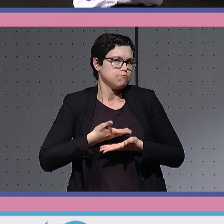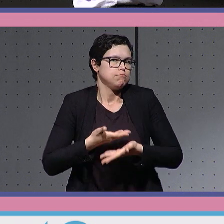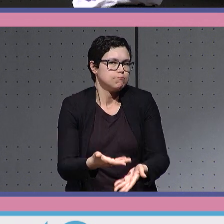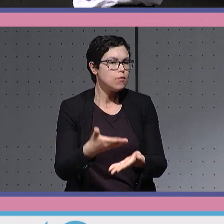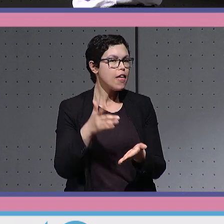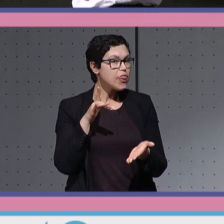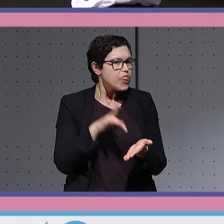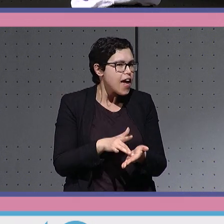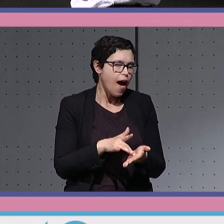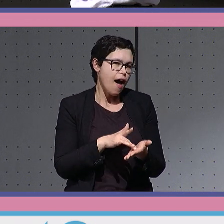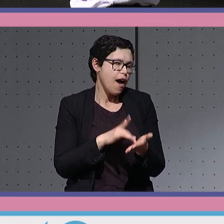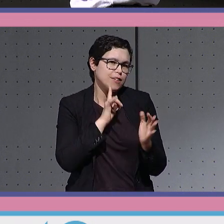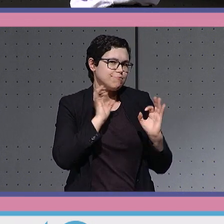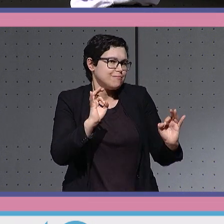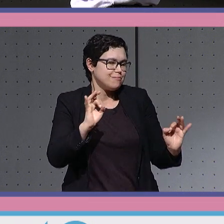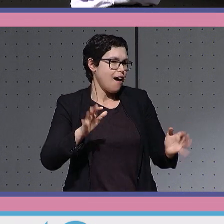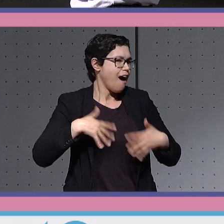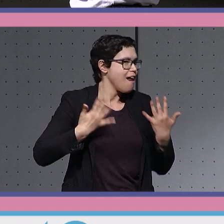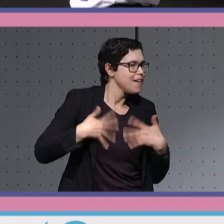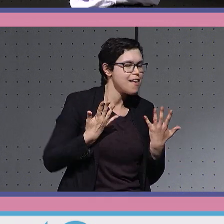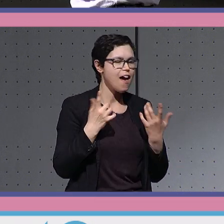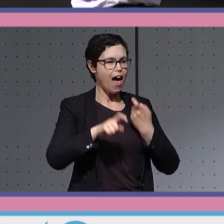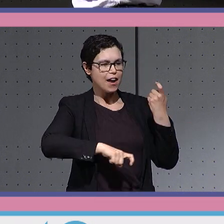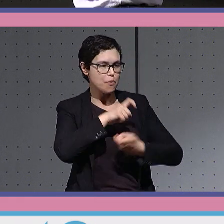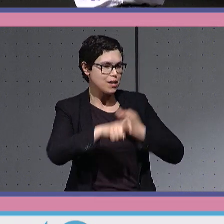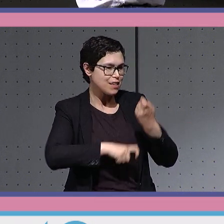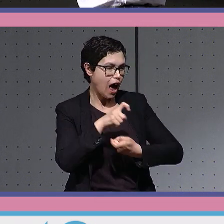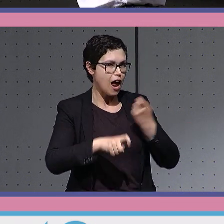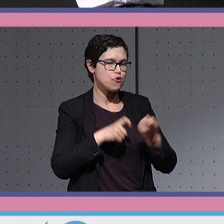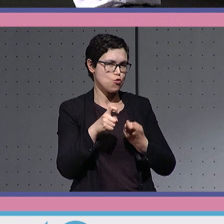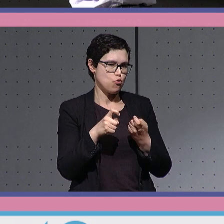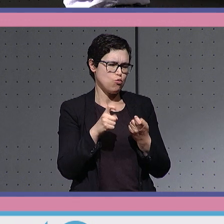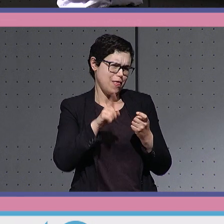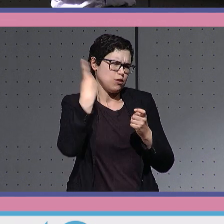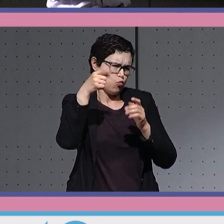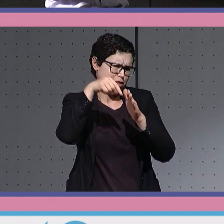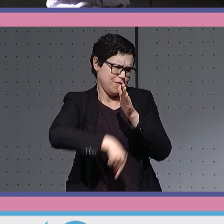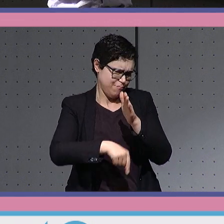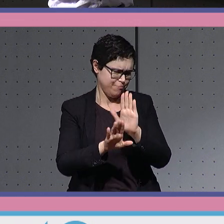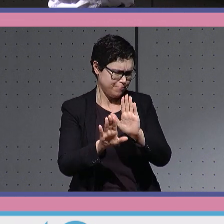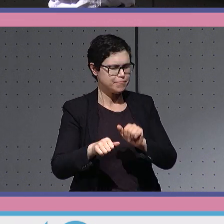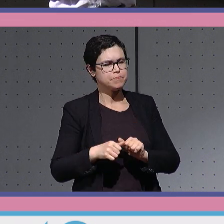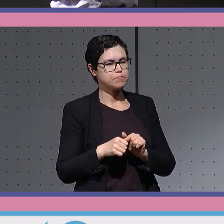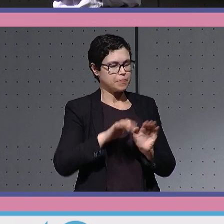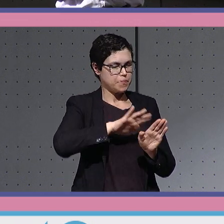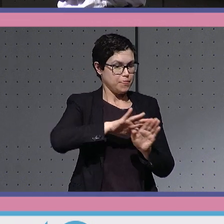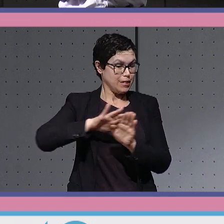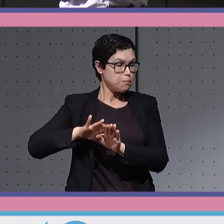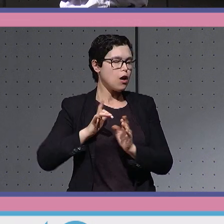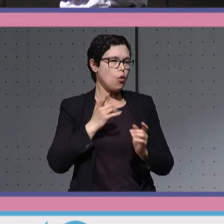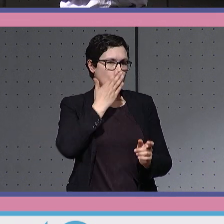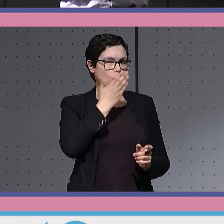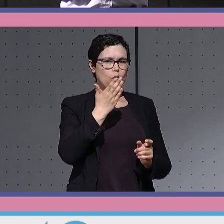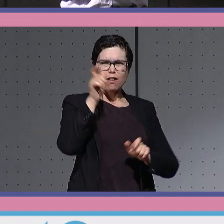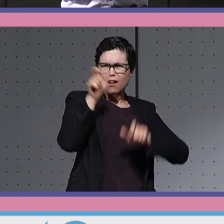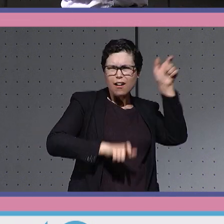un día de alegría para festejar todo el aniversario. Y voy a seguir hablando al final un poquito de esto. Pero es una alegría sobre todo ver a